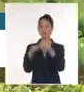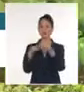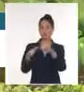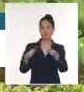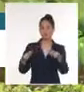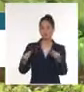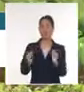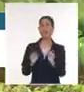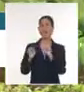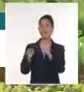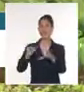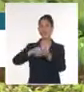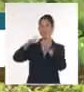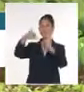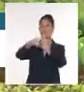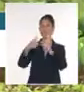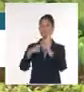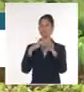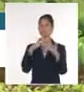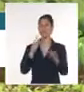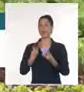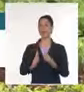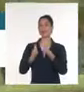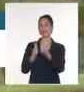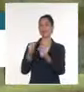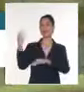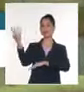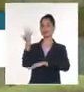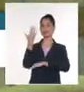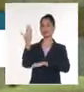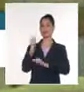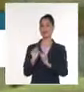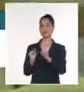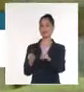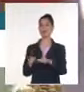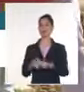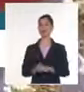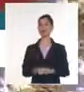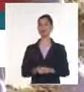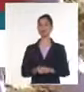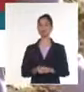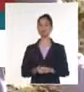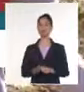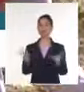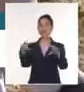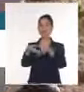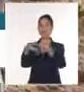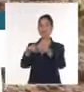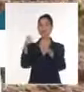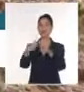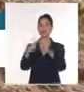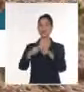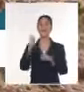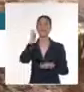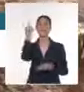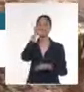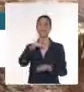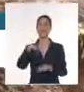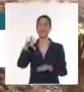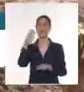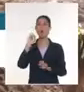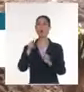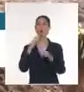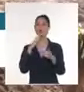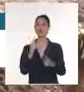un proyecto financiado por el Fondo para el Medio Ambiente Mundial. Al decir de la FAO, este avance representa un paso significativo hacia